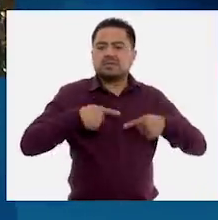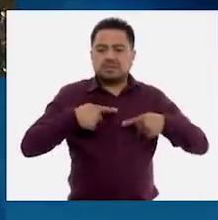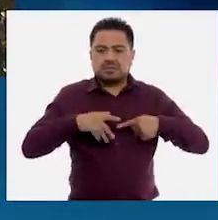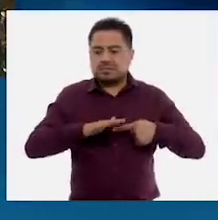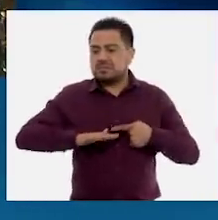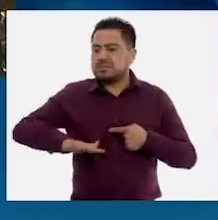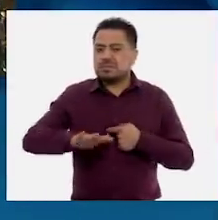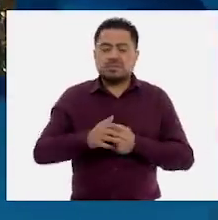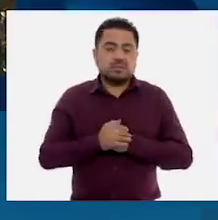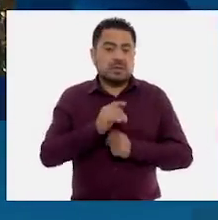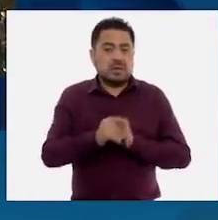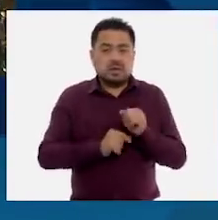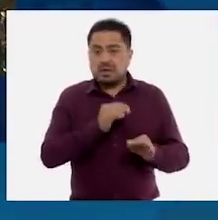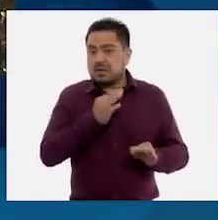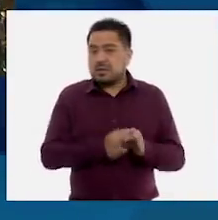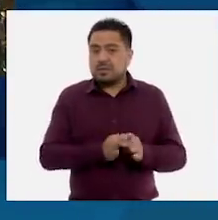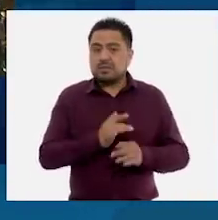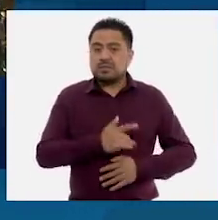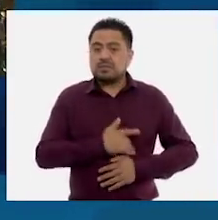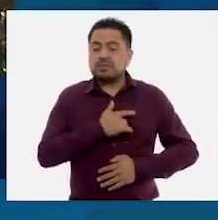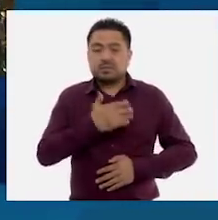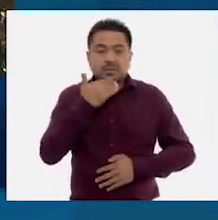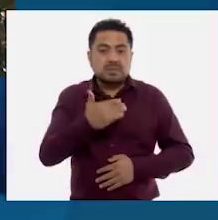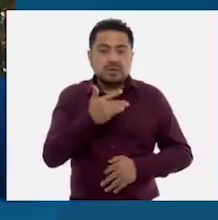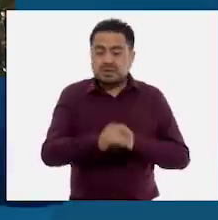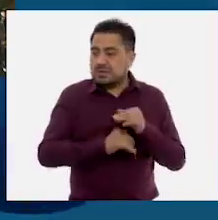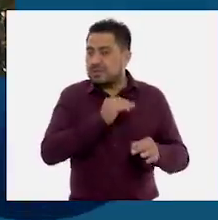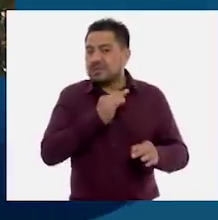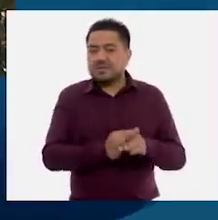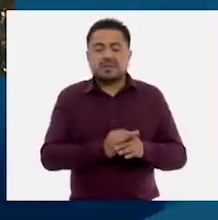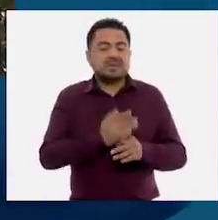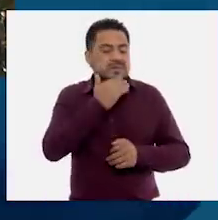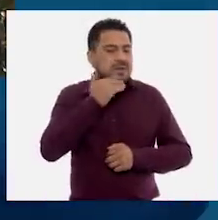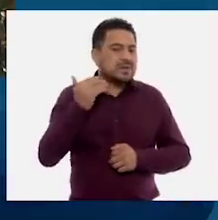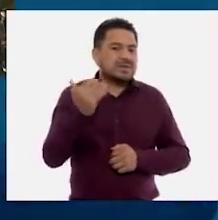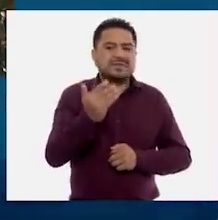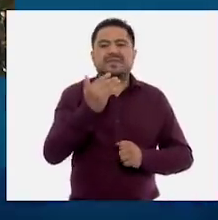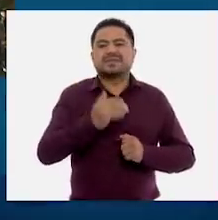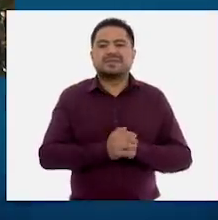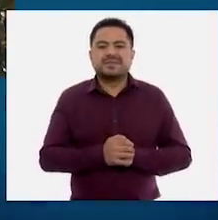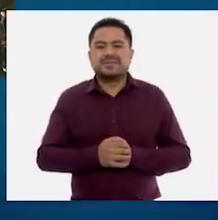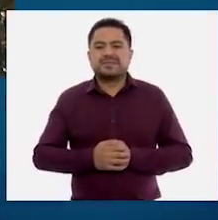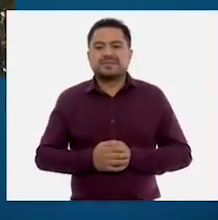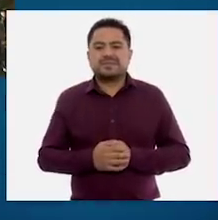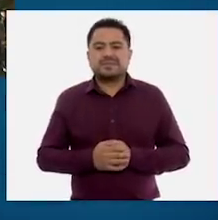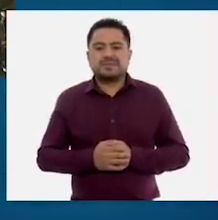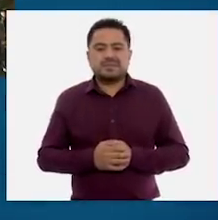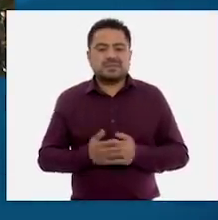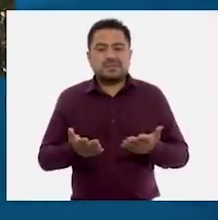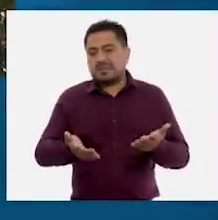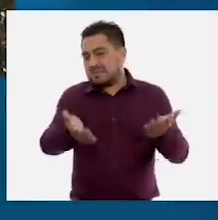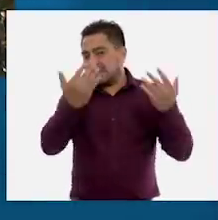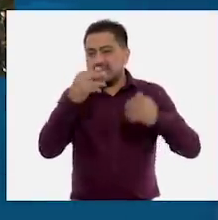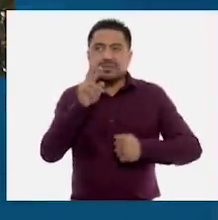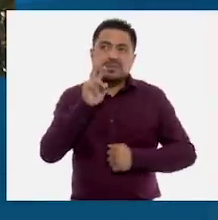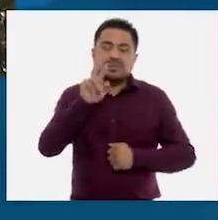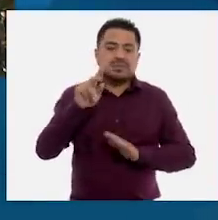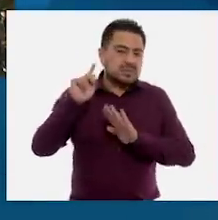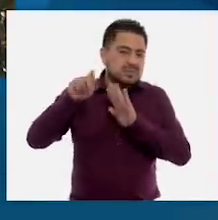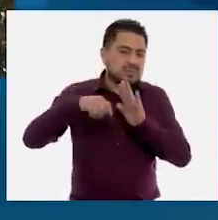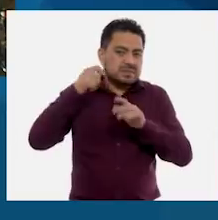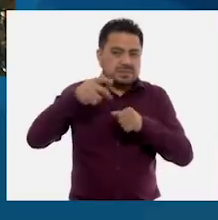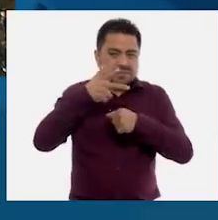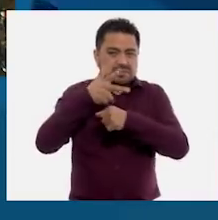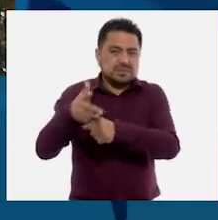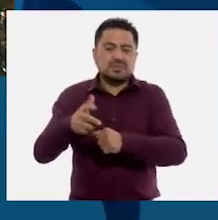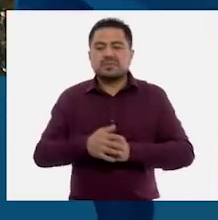distancia. ¿Listas? ¿Listos? ¡Muy bien! ¡Vamos a ver el siguiente